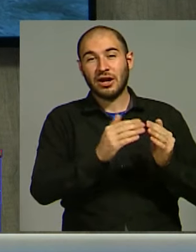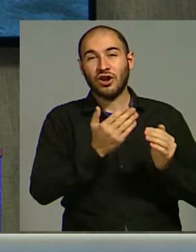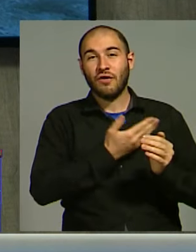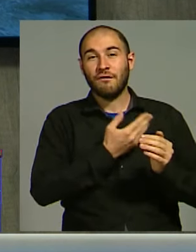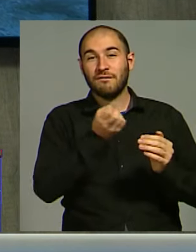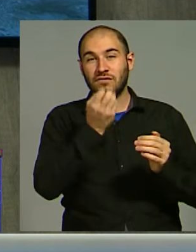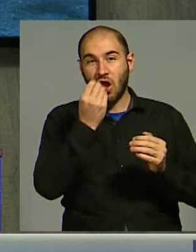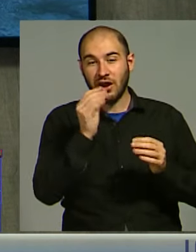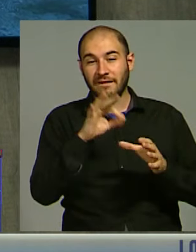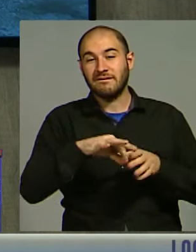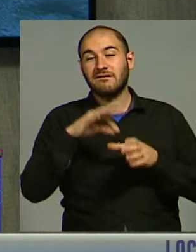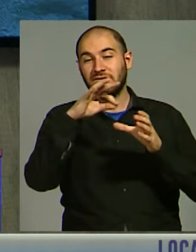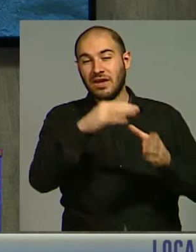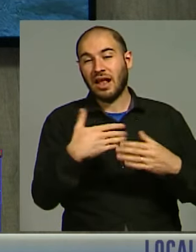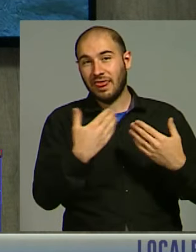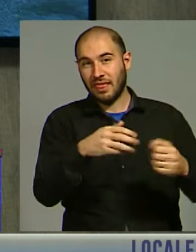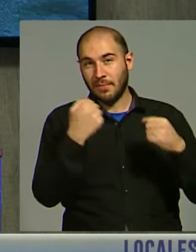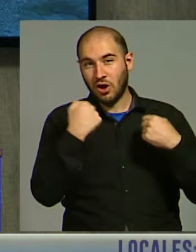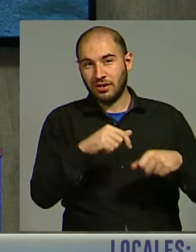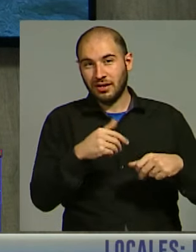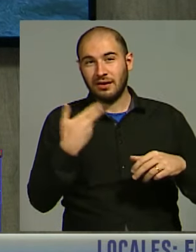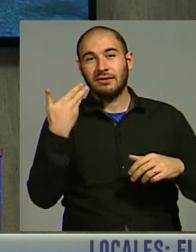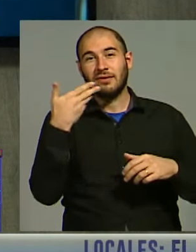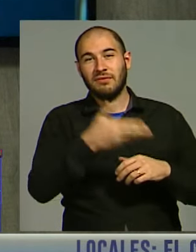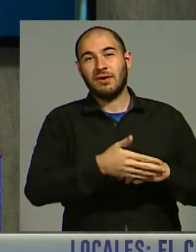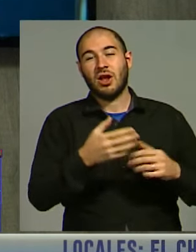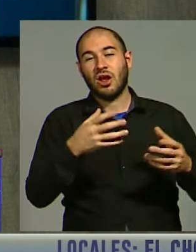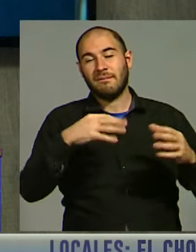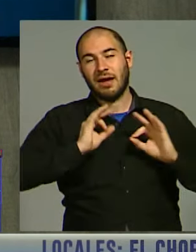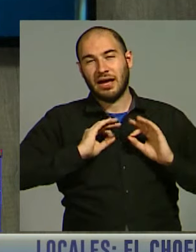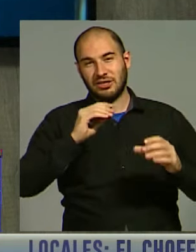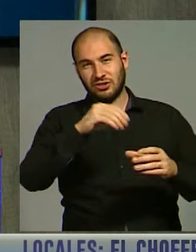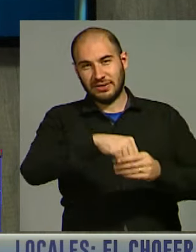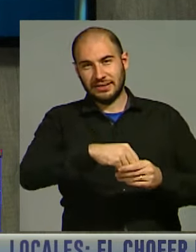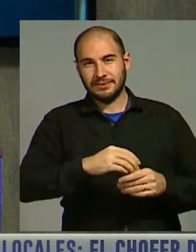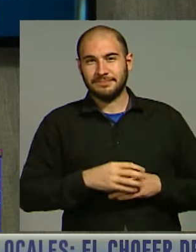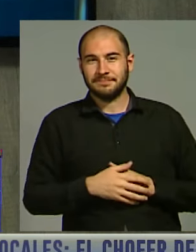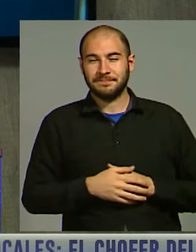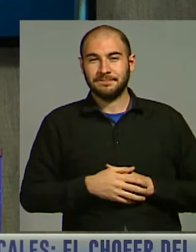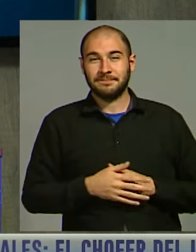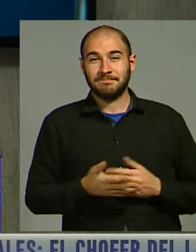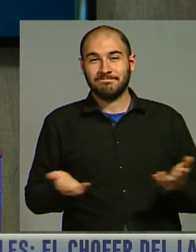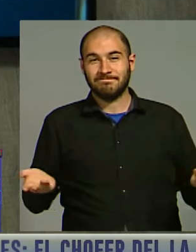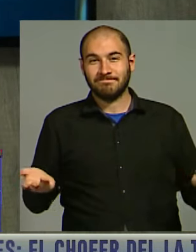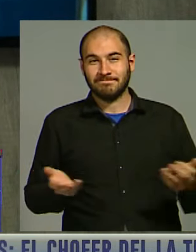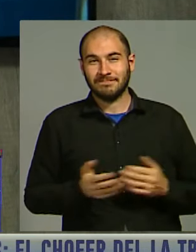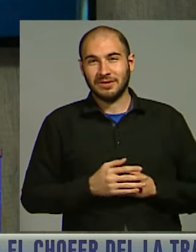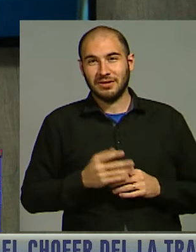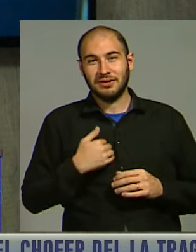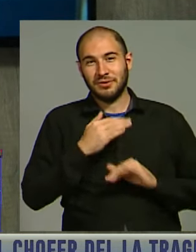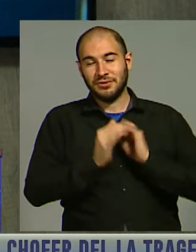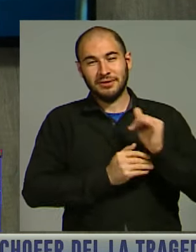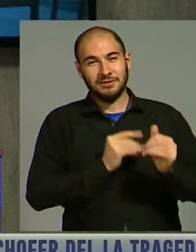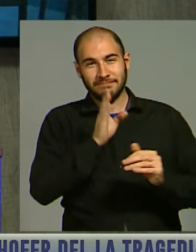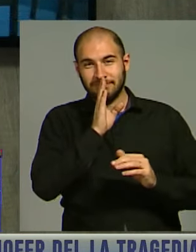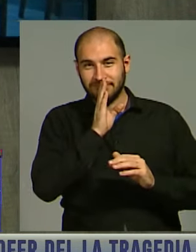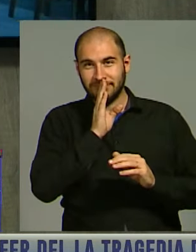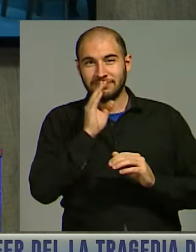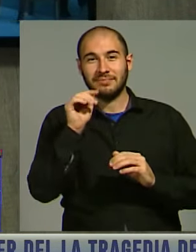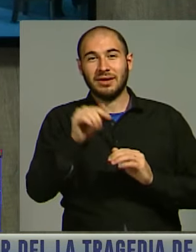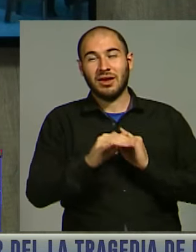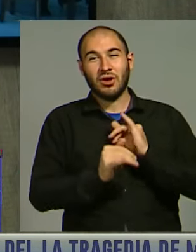fueron becados por deportes para participar de esta colonia. Lindo. Así que, bueno, no les quiero comentar mucho, quiero compartir